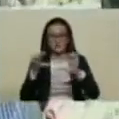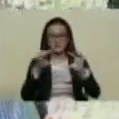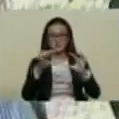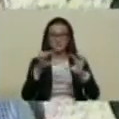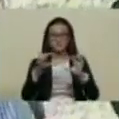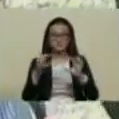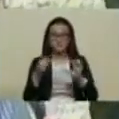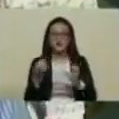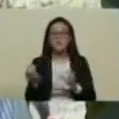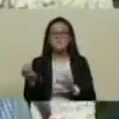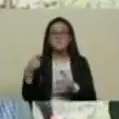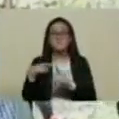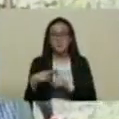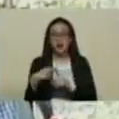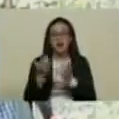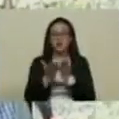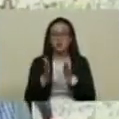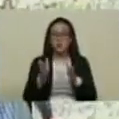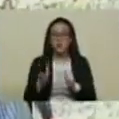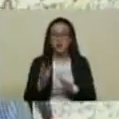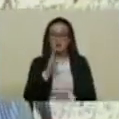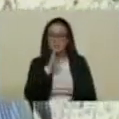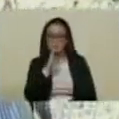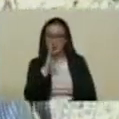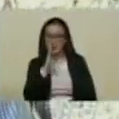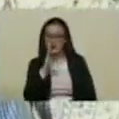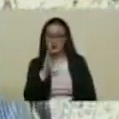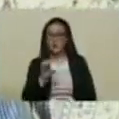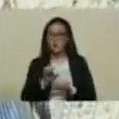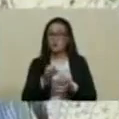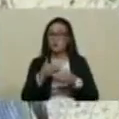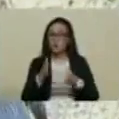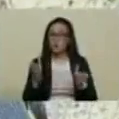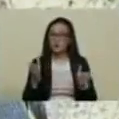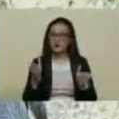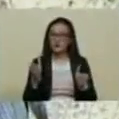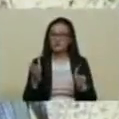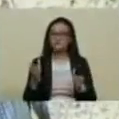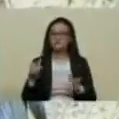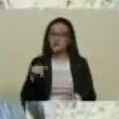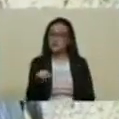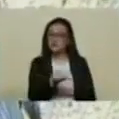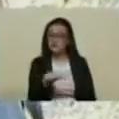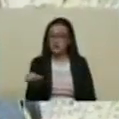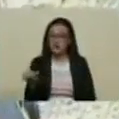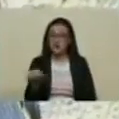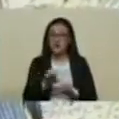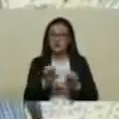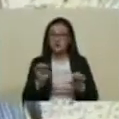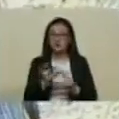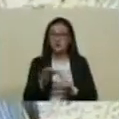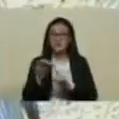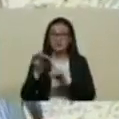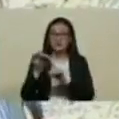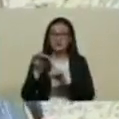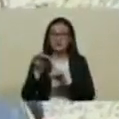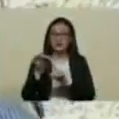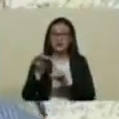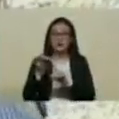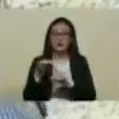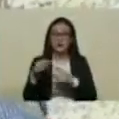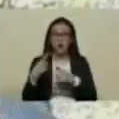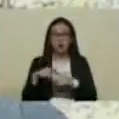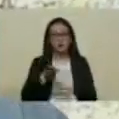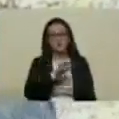los estudiantes becados del sistema de educación público, y esta semana vamos con fuerza a todo lo que es la educación especial y a